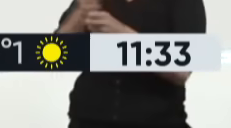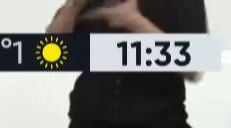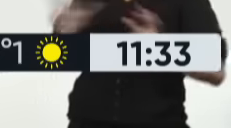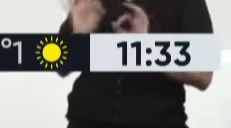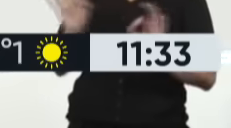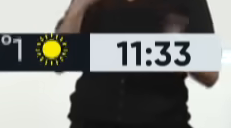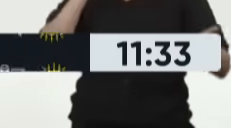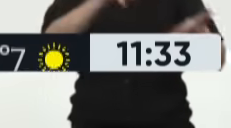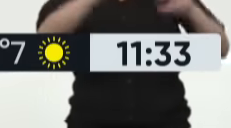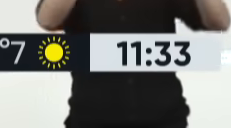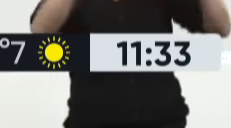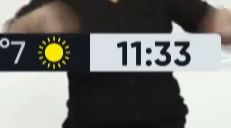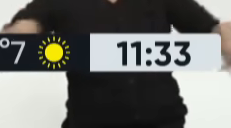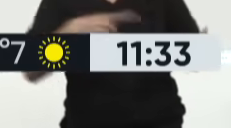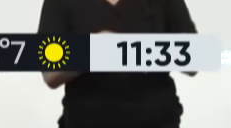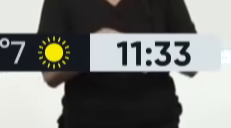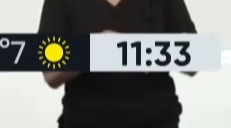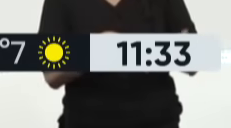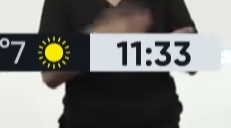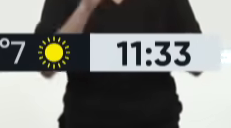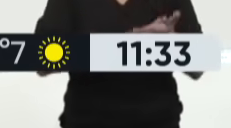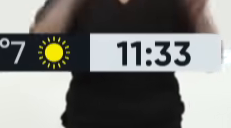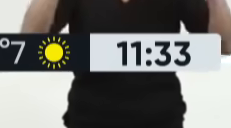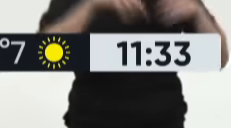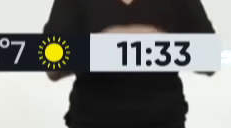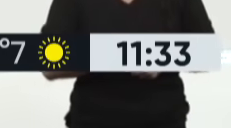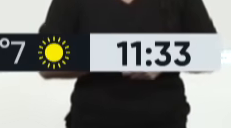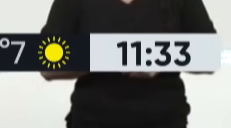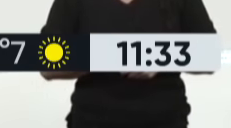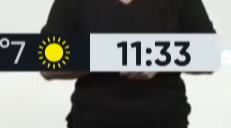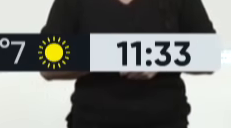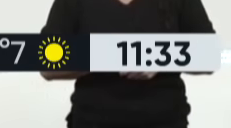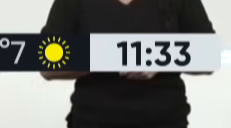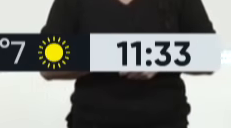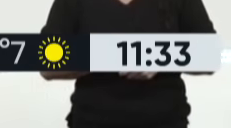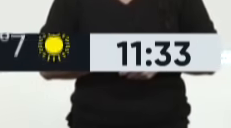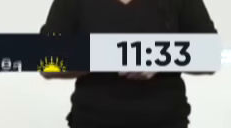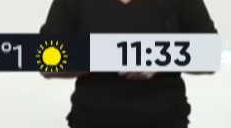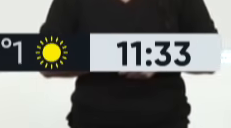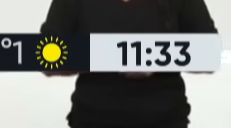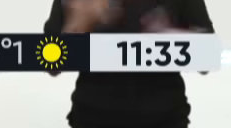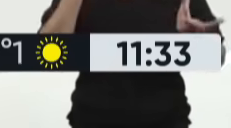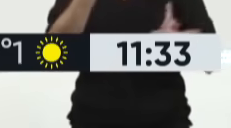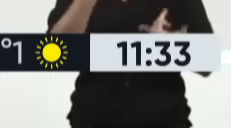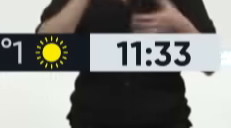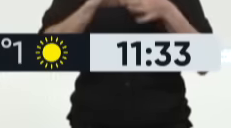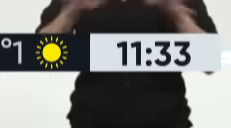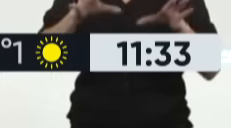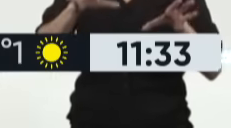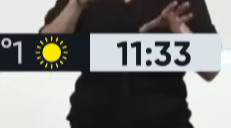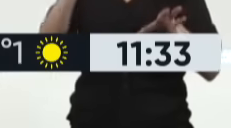gobierno, respecto de lo que ha sido la liberación, en todo caso el traslado